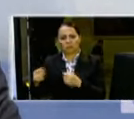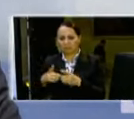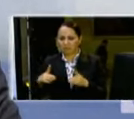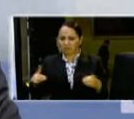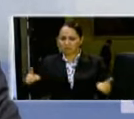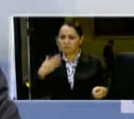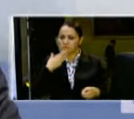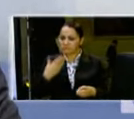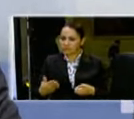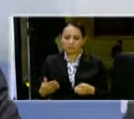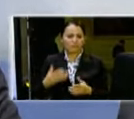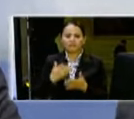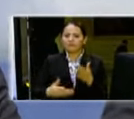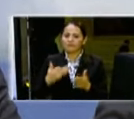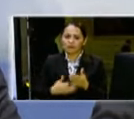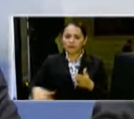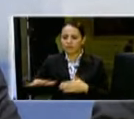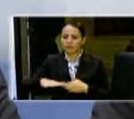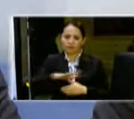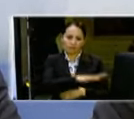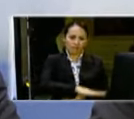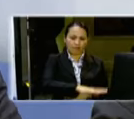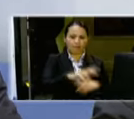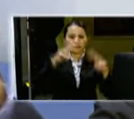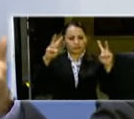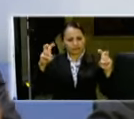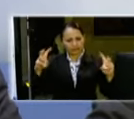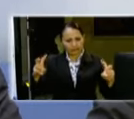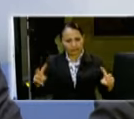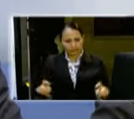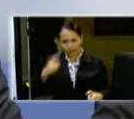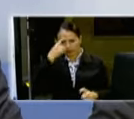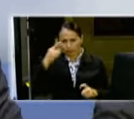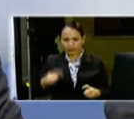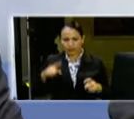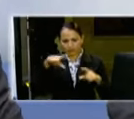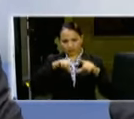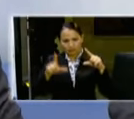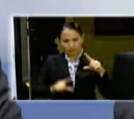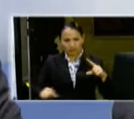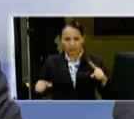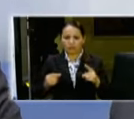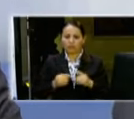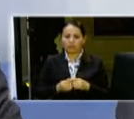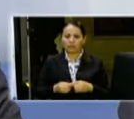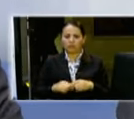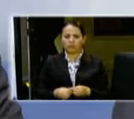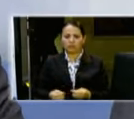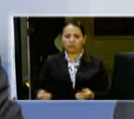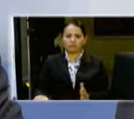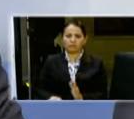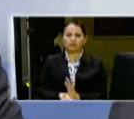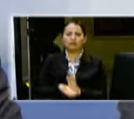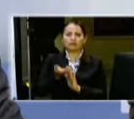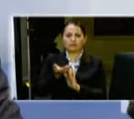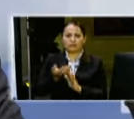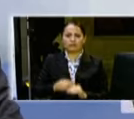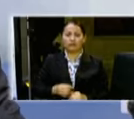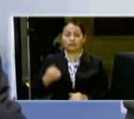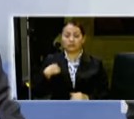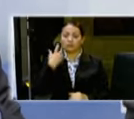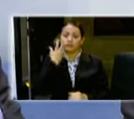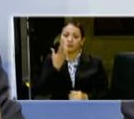en aquellas áreas y en aquellos temas que nos convienen para promover los intereses de México. Siendo así, simplemente quisiera